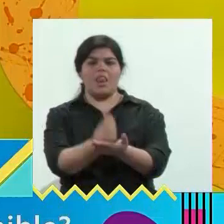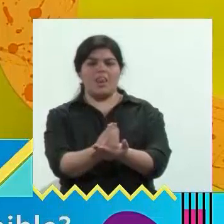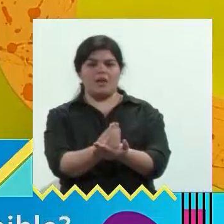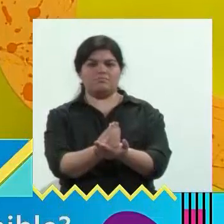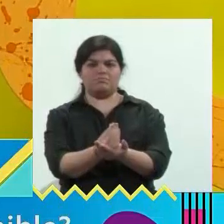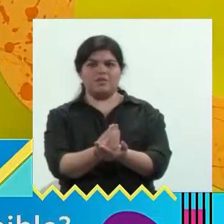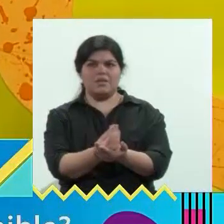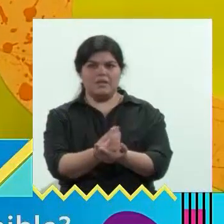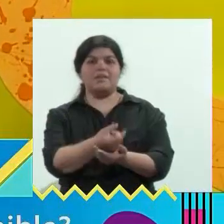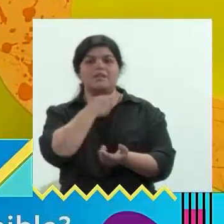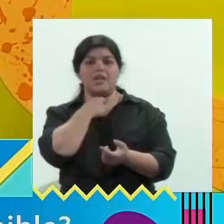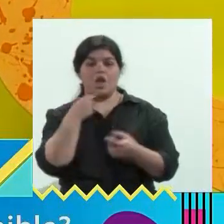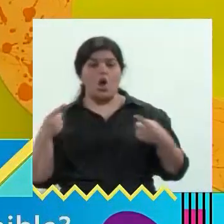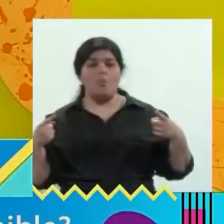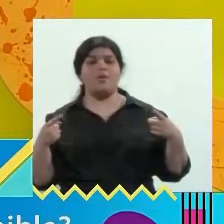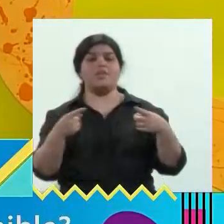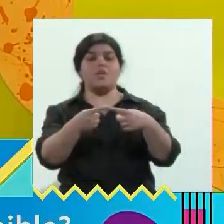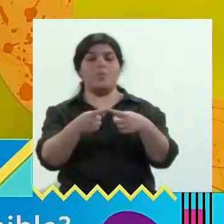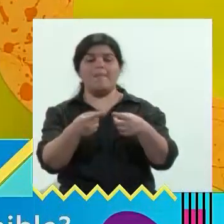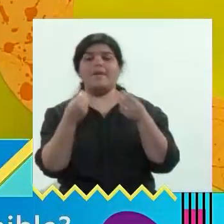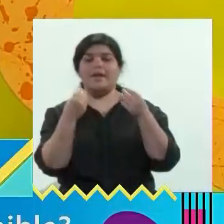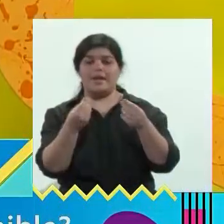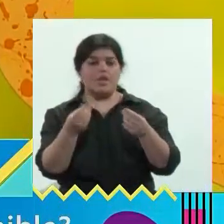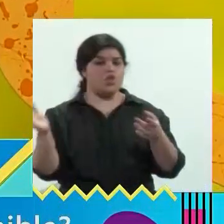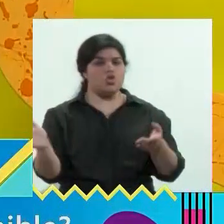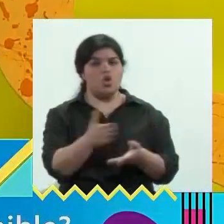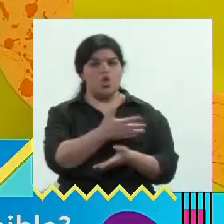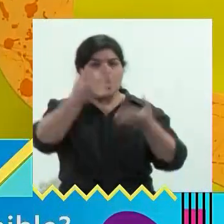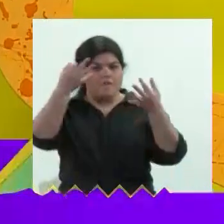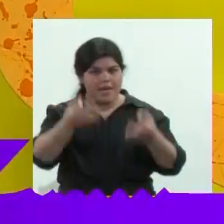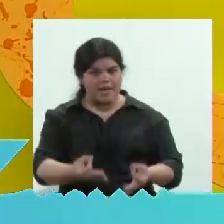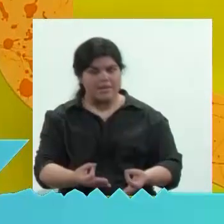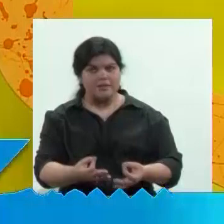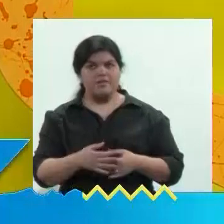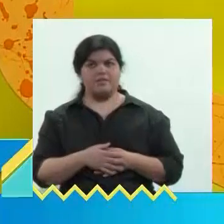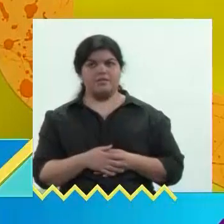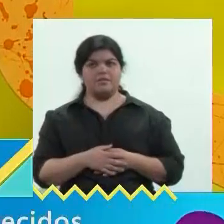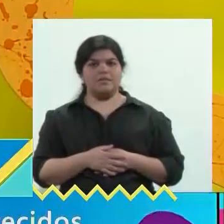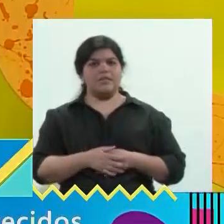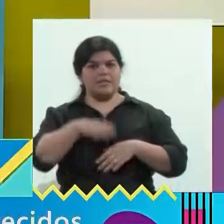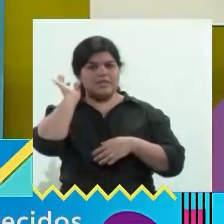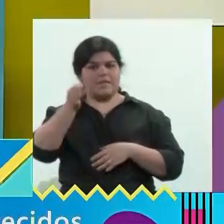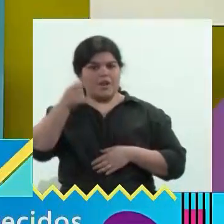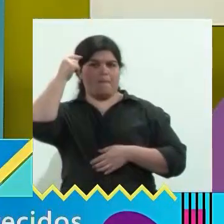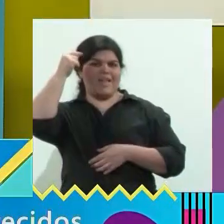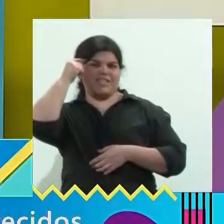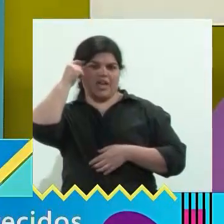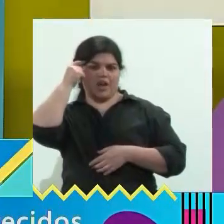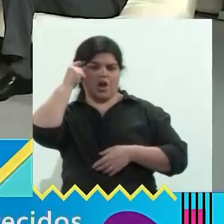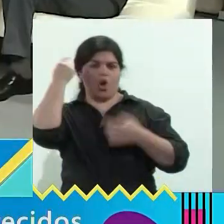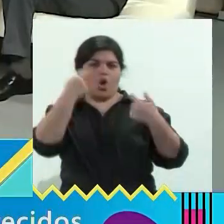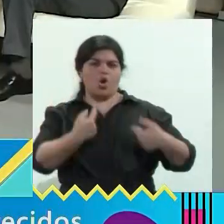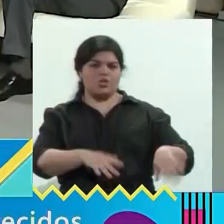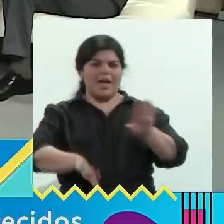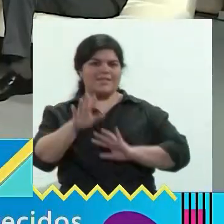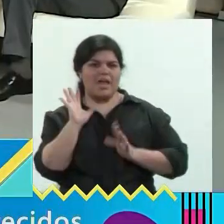al bien común y siendo coherente con lo que se piensa, ¿no? Hay mucho más.